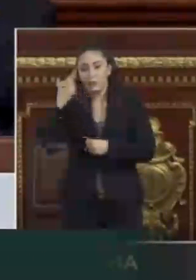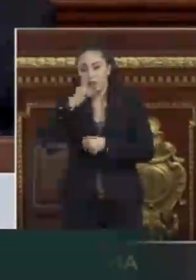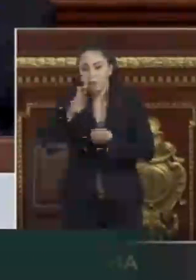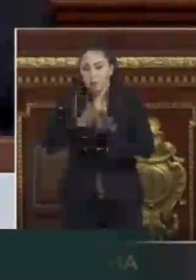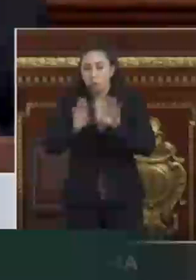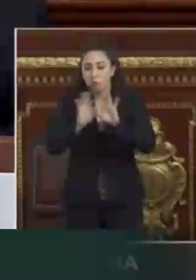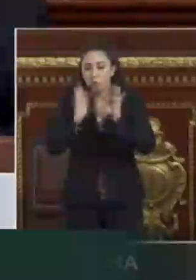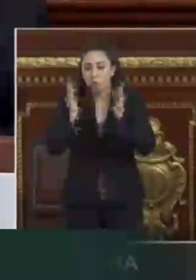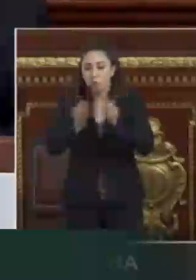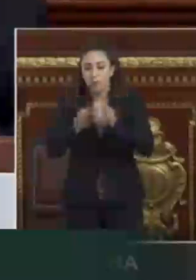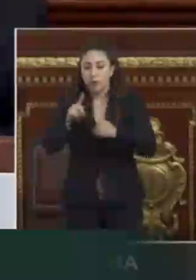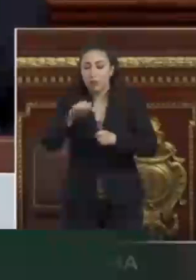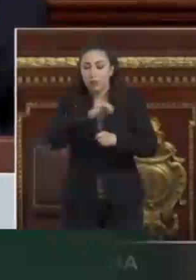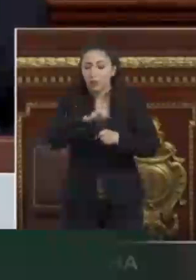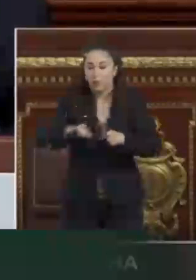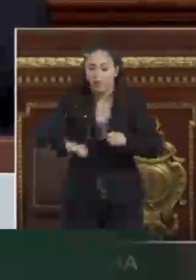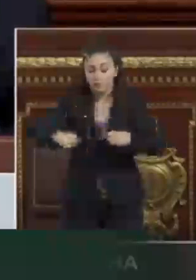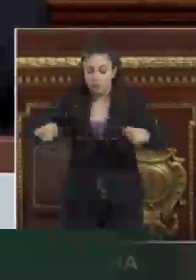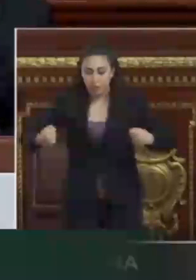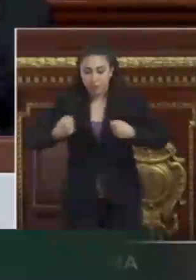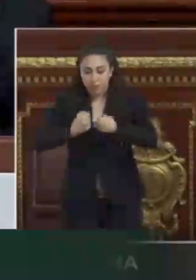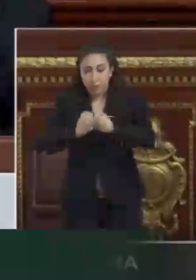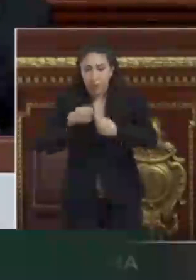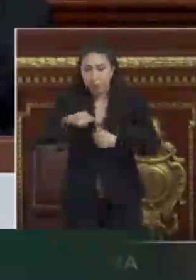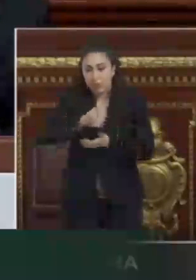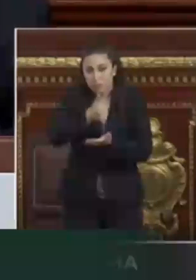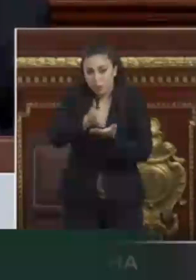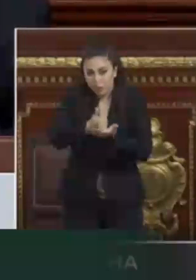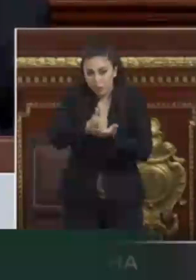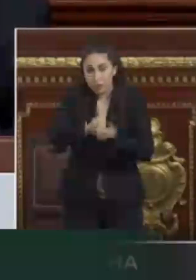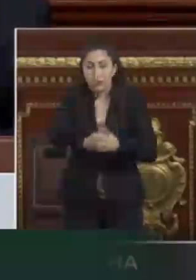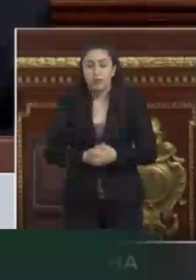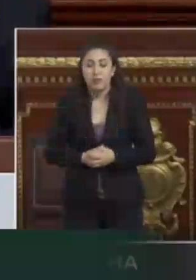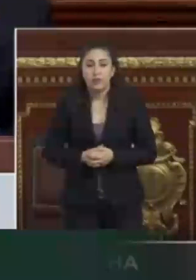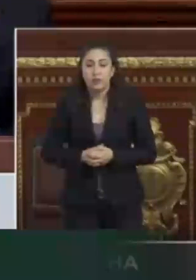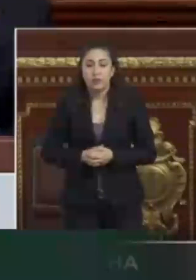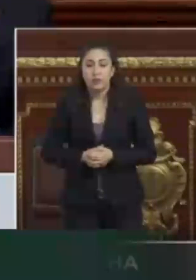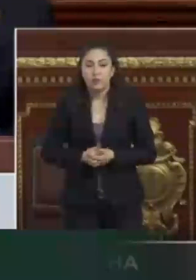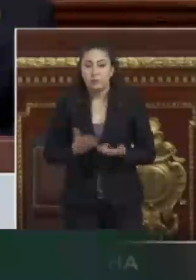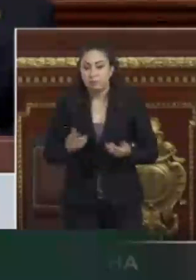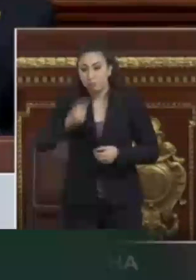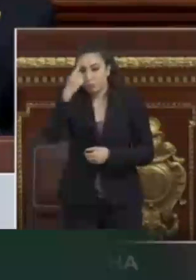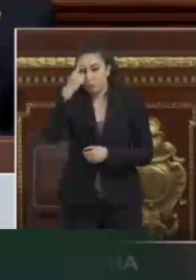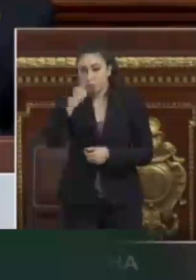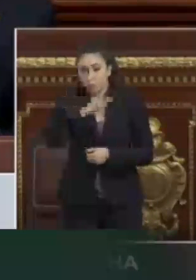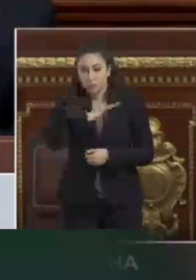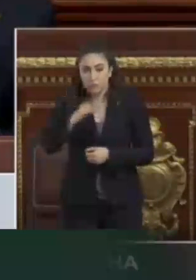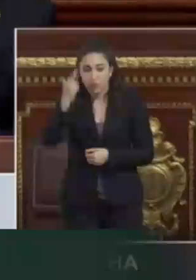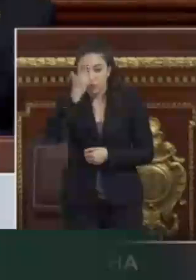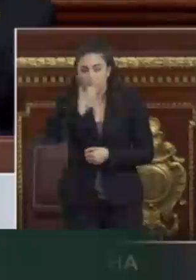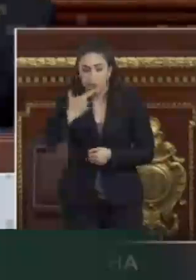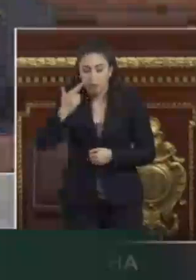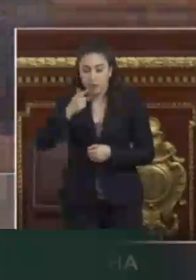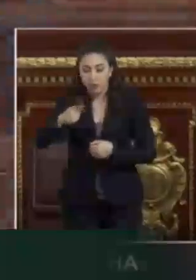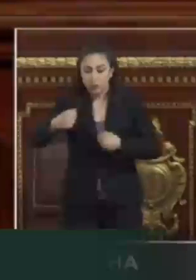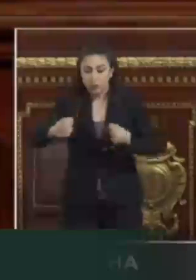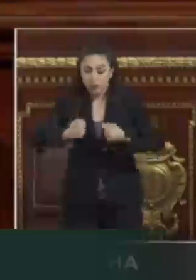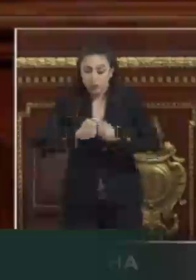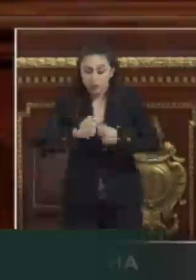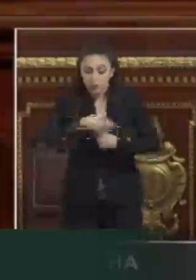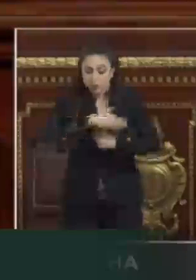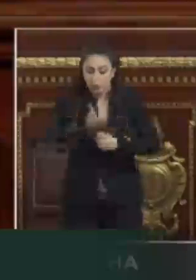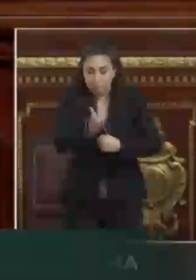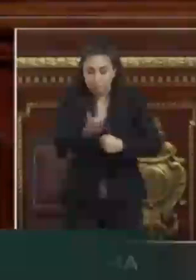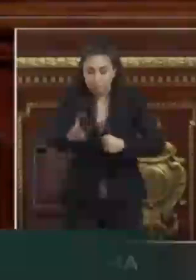Iztapalapa. La propuesta está encaminada a mejorar la calidad de vida de las personas que habitan en las demarcaciones que representan el